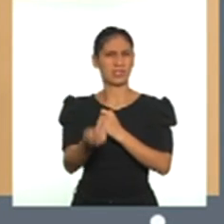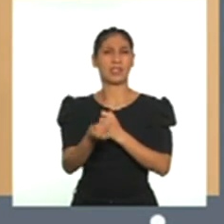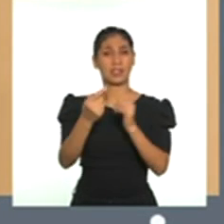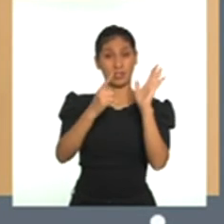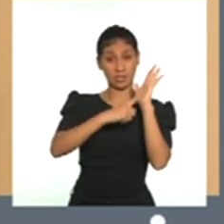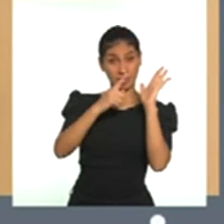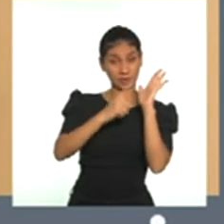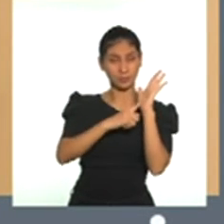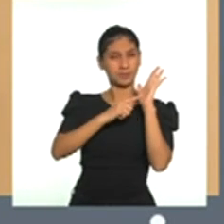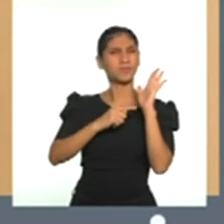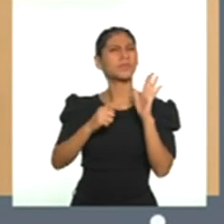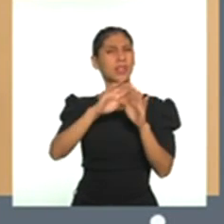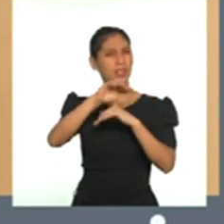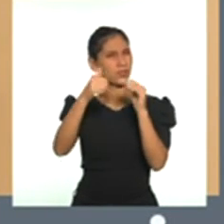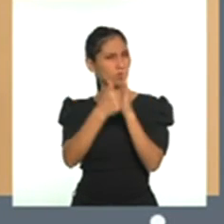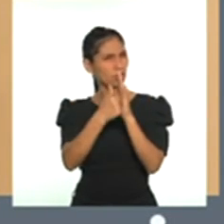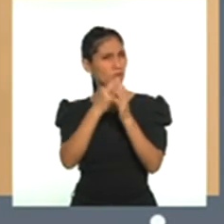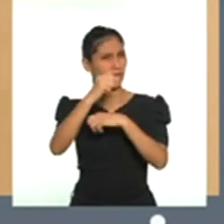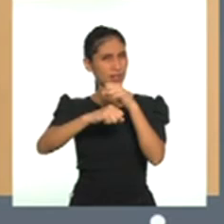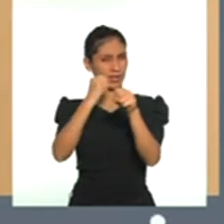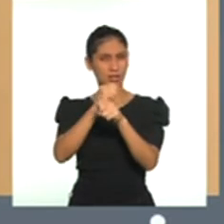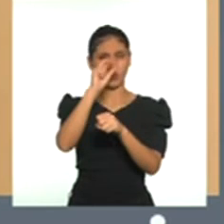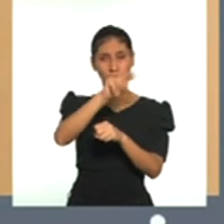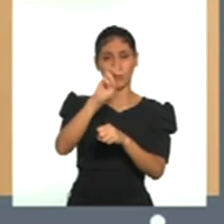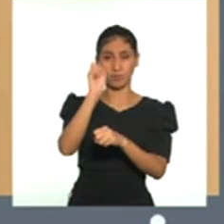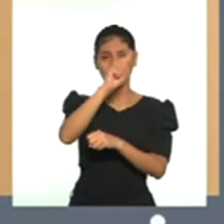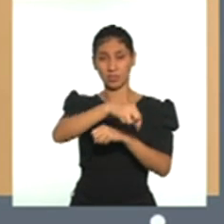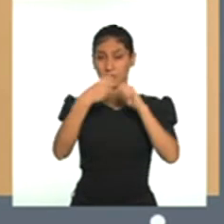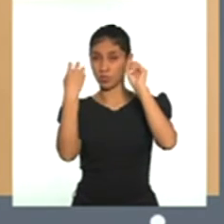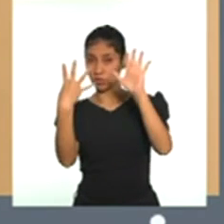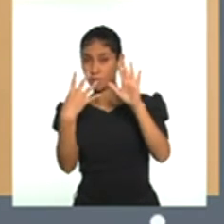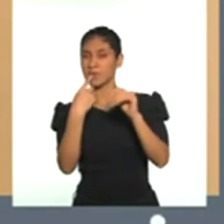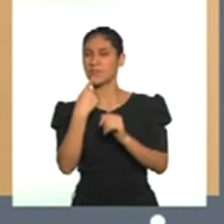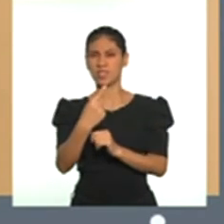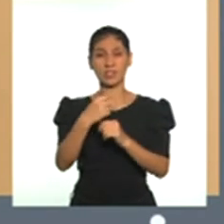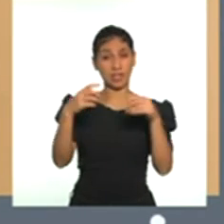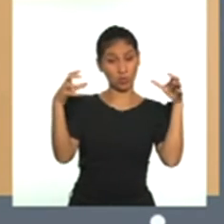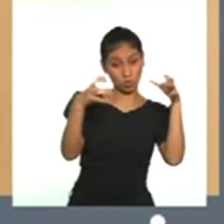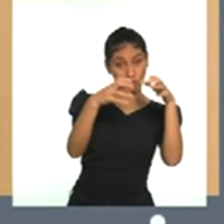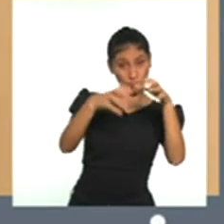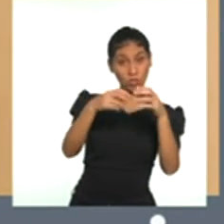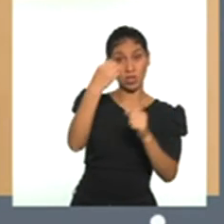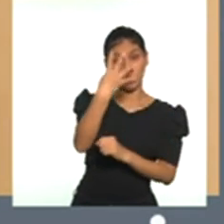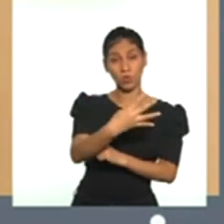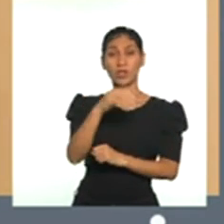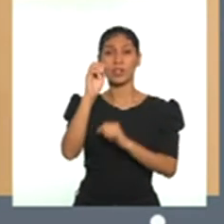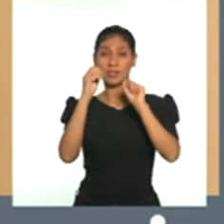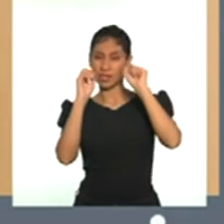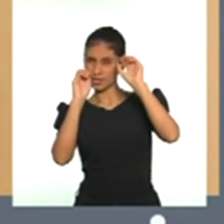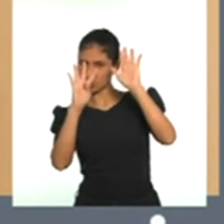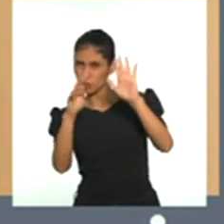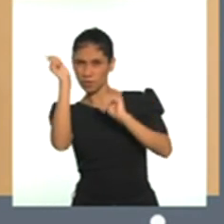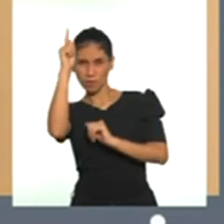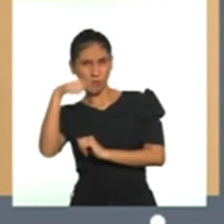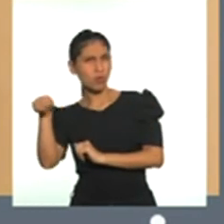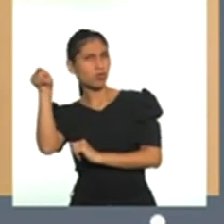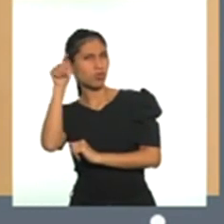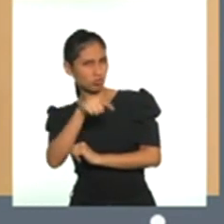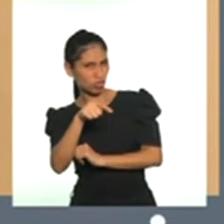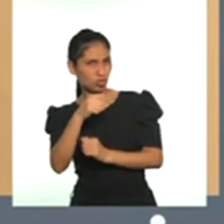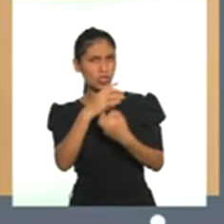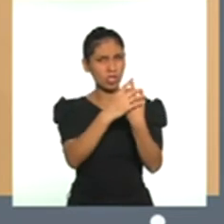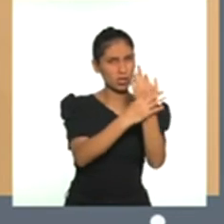investigación de la Organización Panamericana de la Salud, año 2019, el 45% de las plantas medicinales